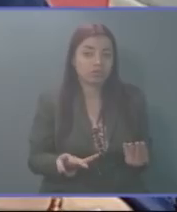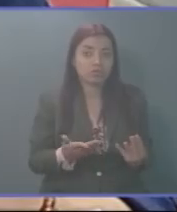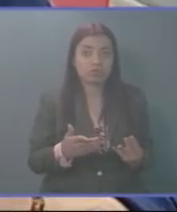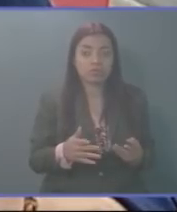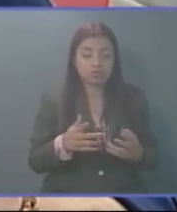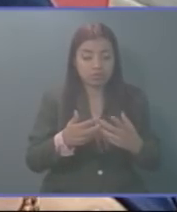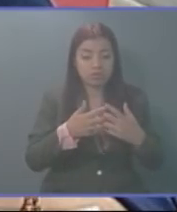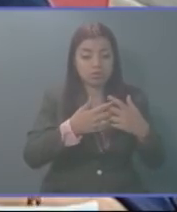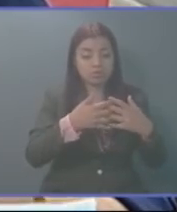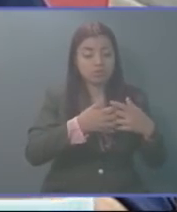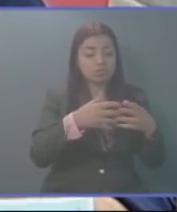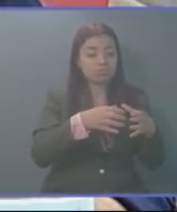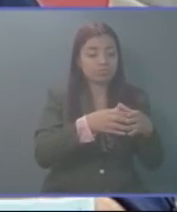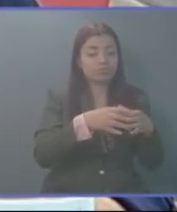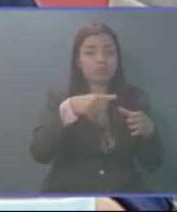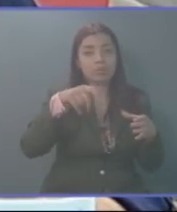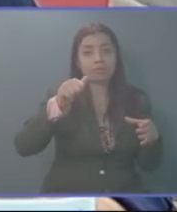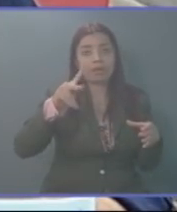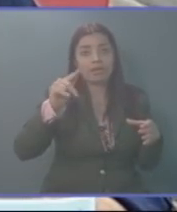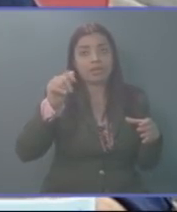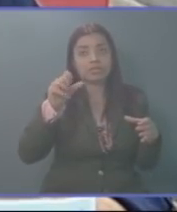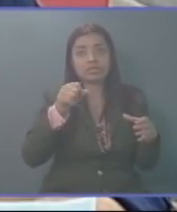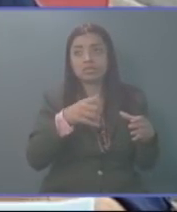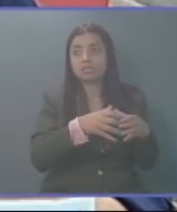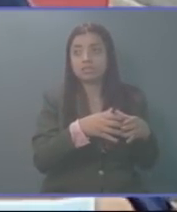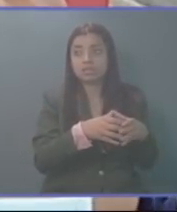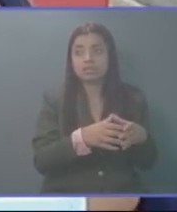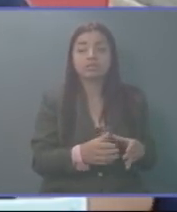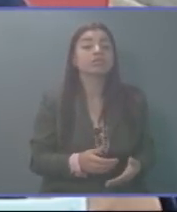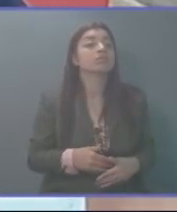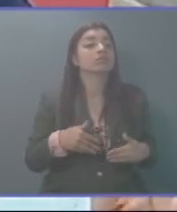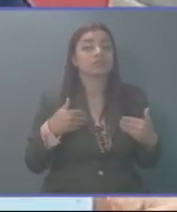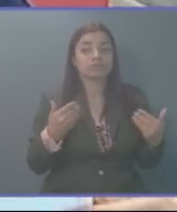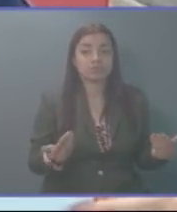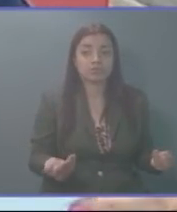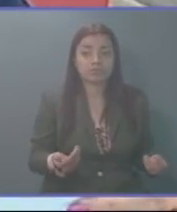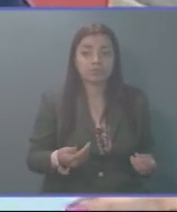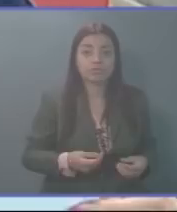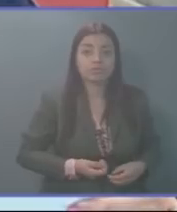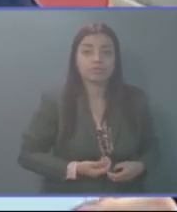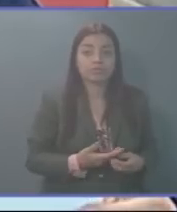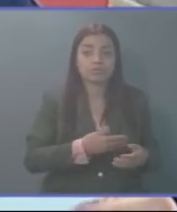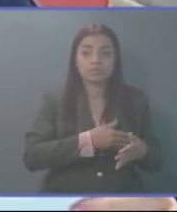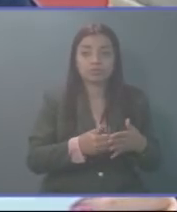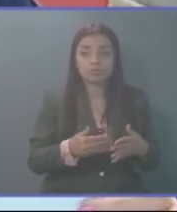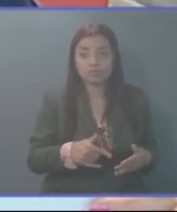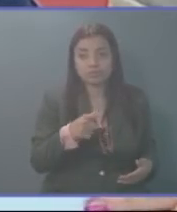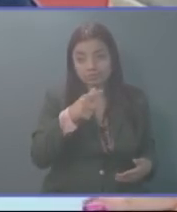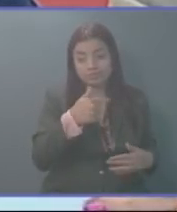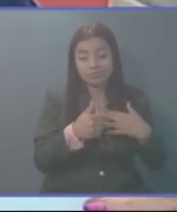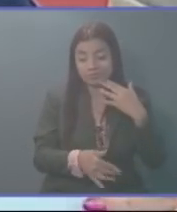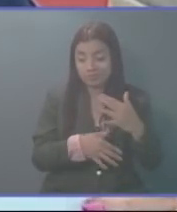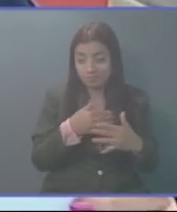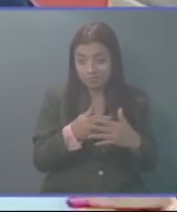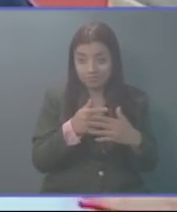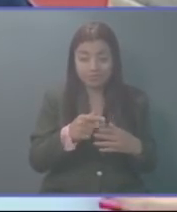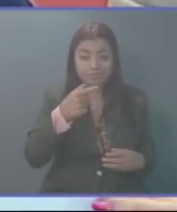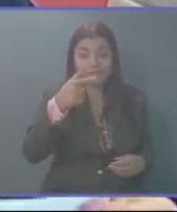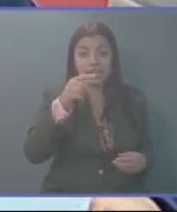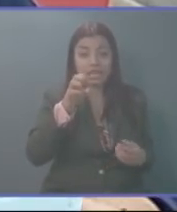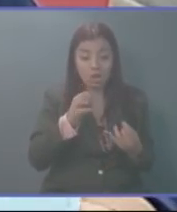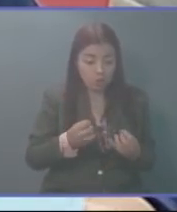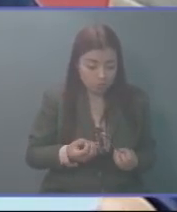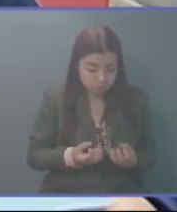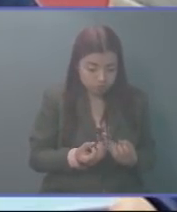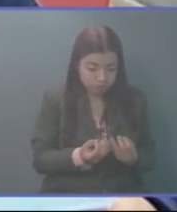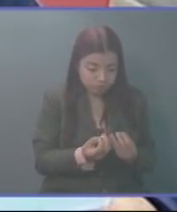planta potabilizadora de Las Pavas. Entonces, por eso se inició el proceso de la toma georreferenciada de las